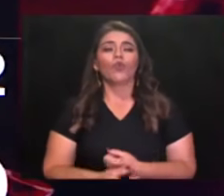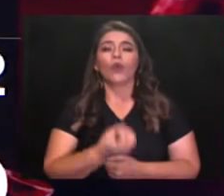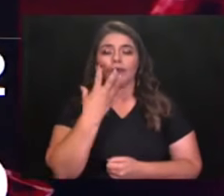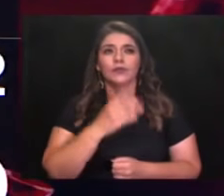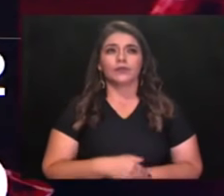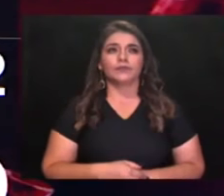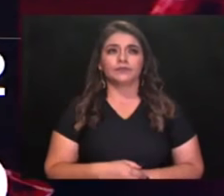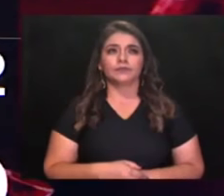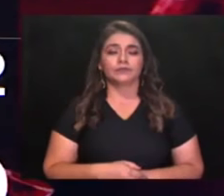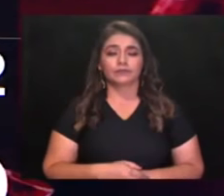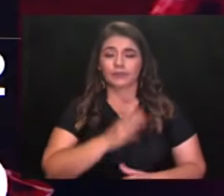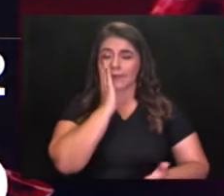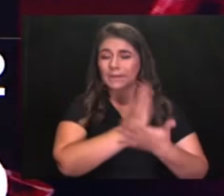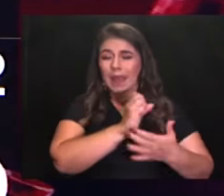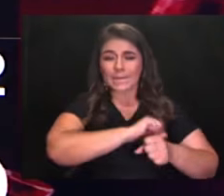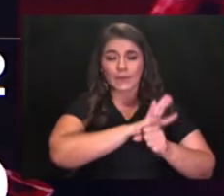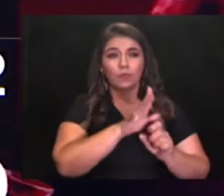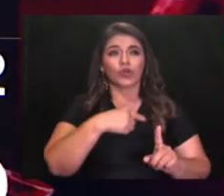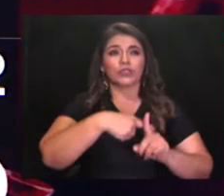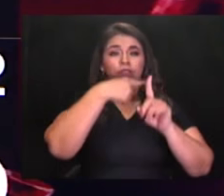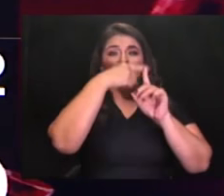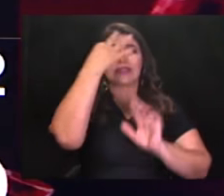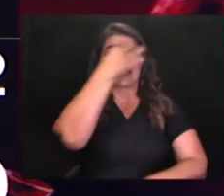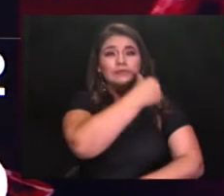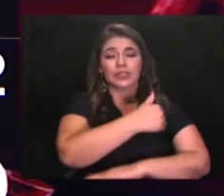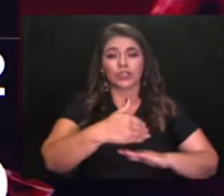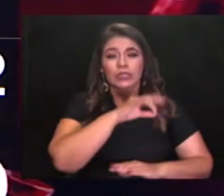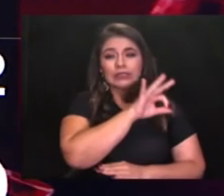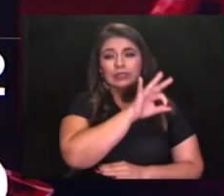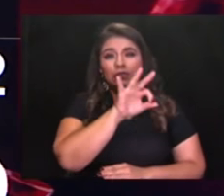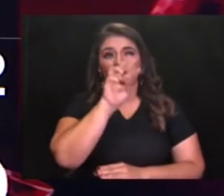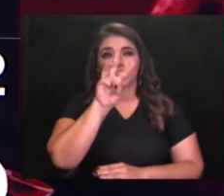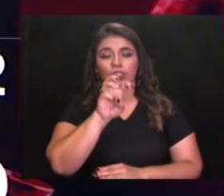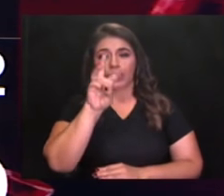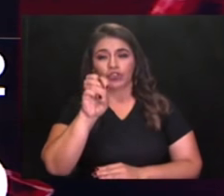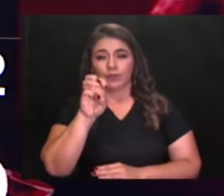mundo? Los contagios ya ascienden a